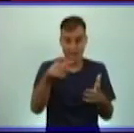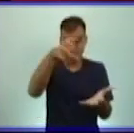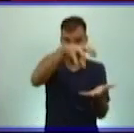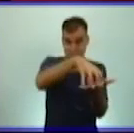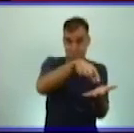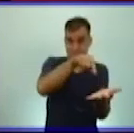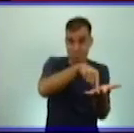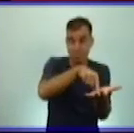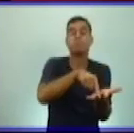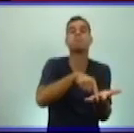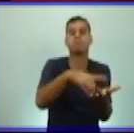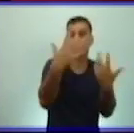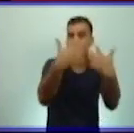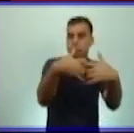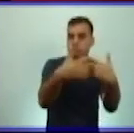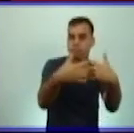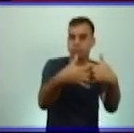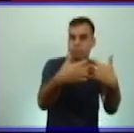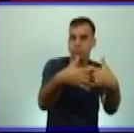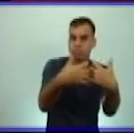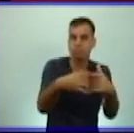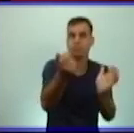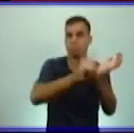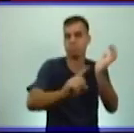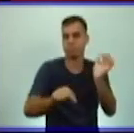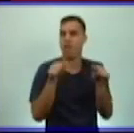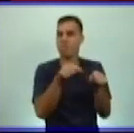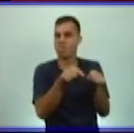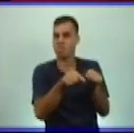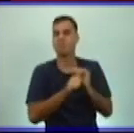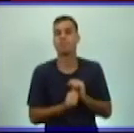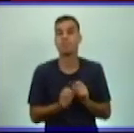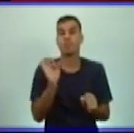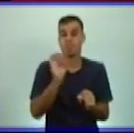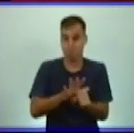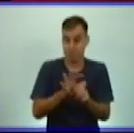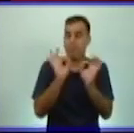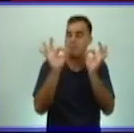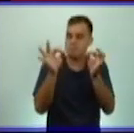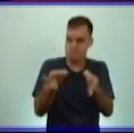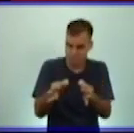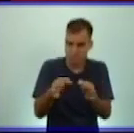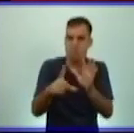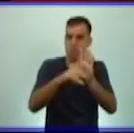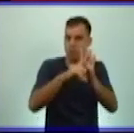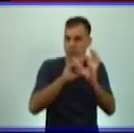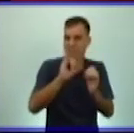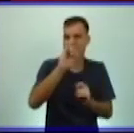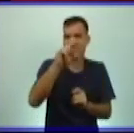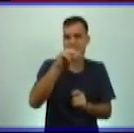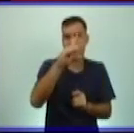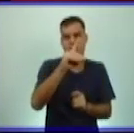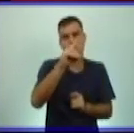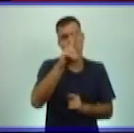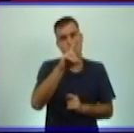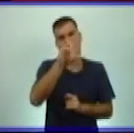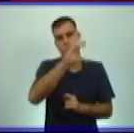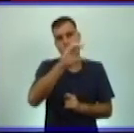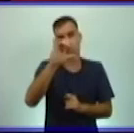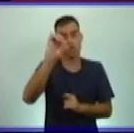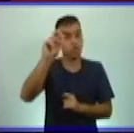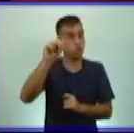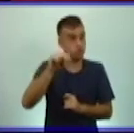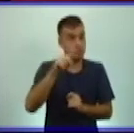está generando corriente eléctrica a partir del fenómeno de la inducción electromagnética. Eso es muy importante que ustedes lo